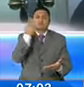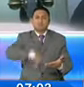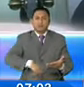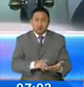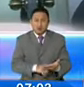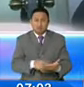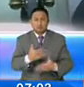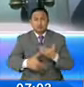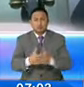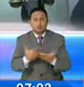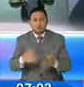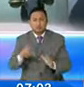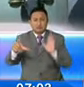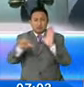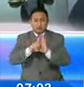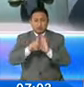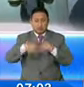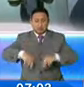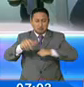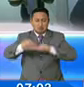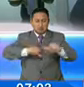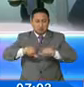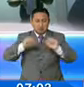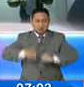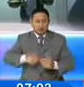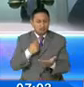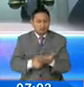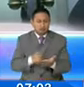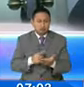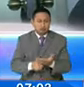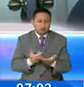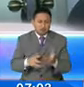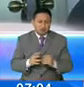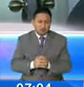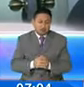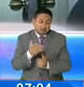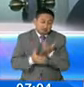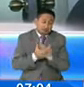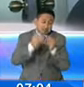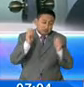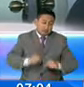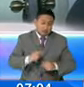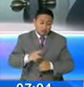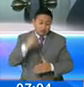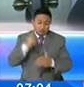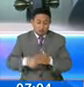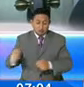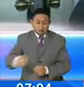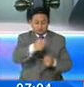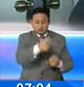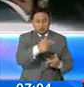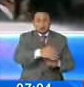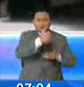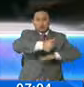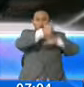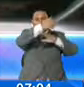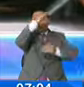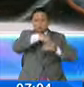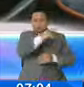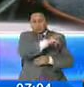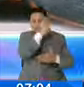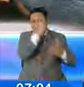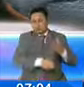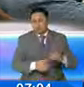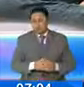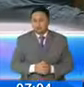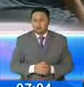tratarlo en base a la ley. Dentro del ámbito administrativo, el Consejo Nacional Electoral, y si existe una presunta infracción electoral, será el Tribunal Contencioso Electoral. Sin embargo, al